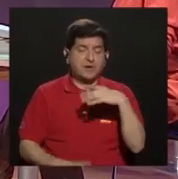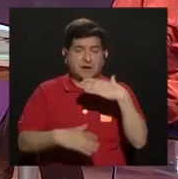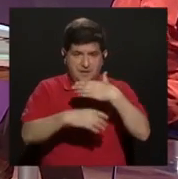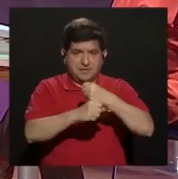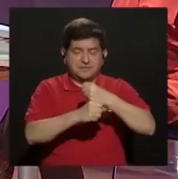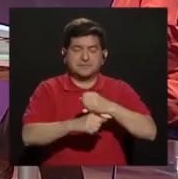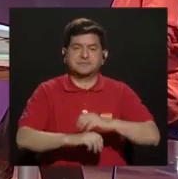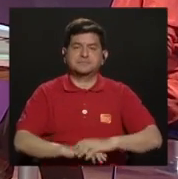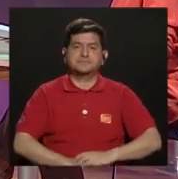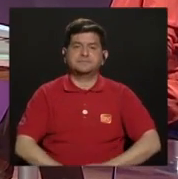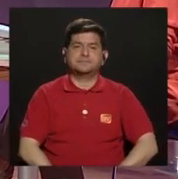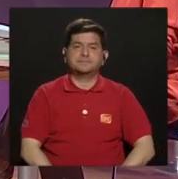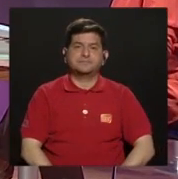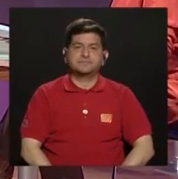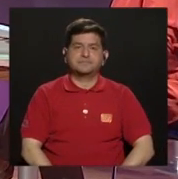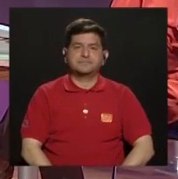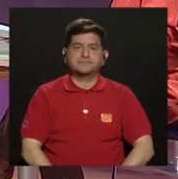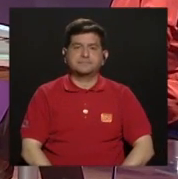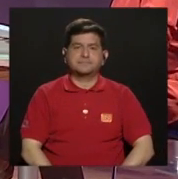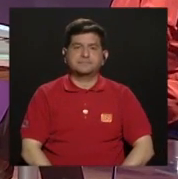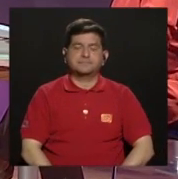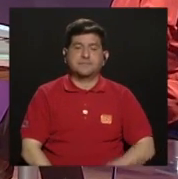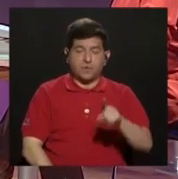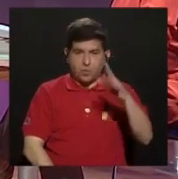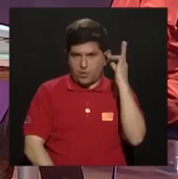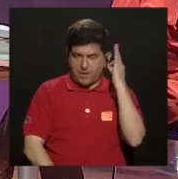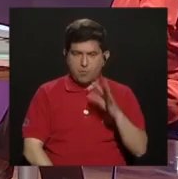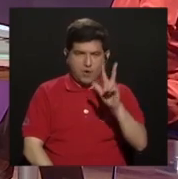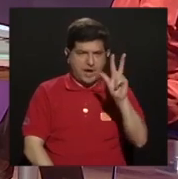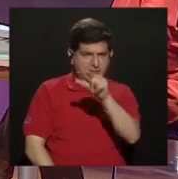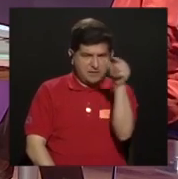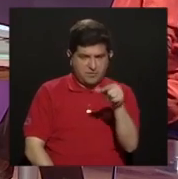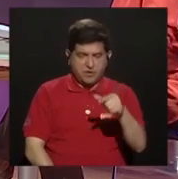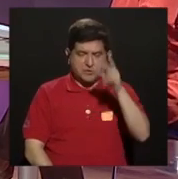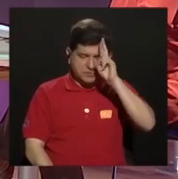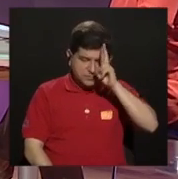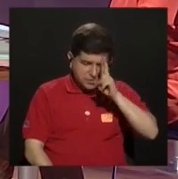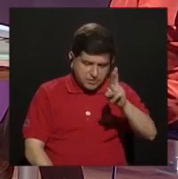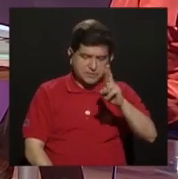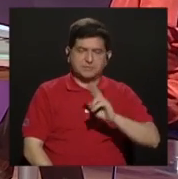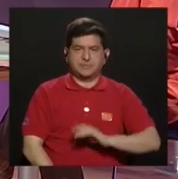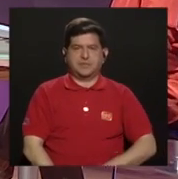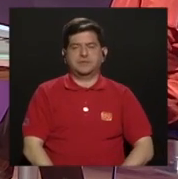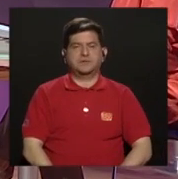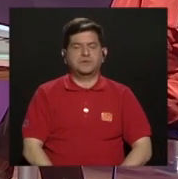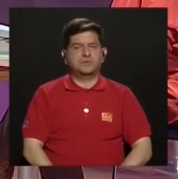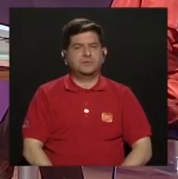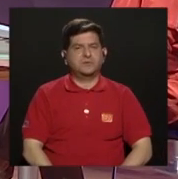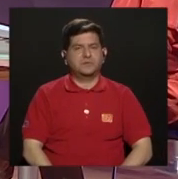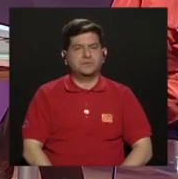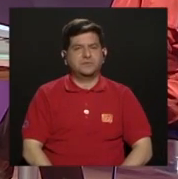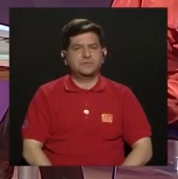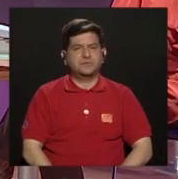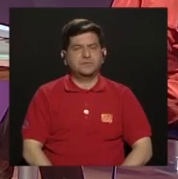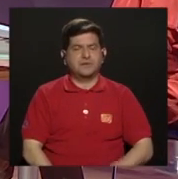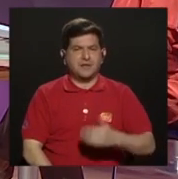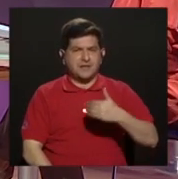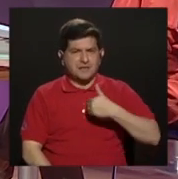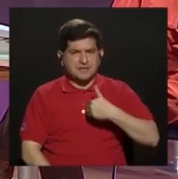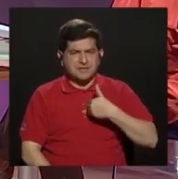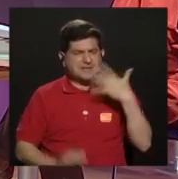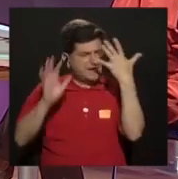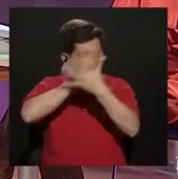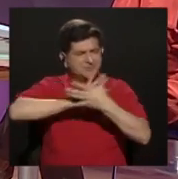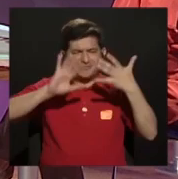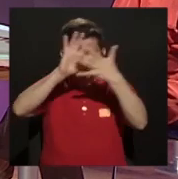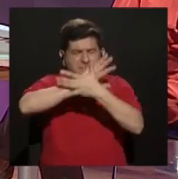haciendo. Y Mari, de Tres Ríos, con mucho respeto, vamos a ver, con mucho respeto, se tiene mucha